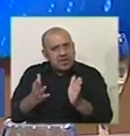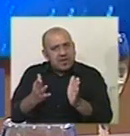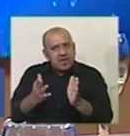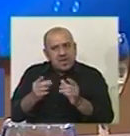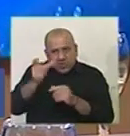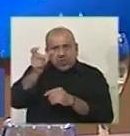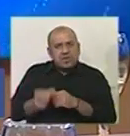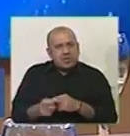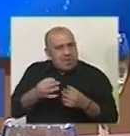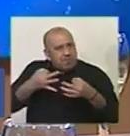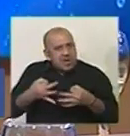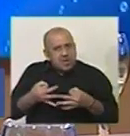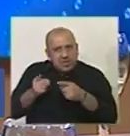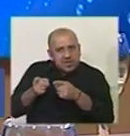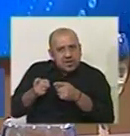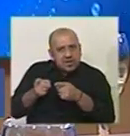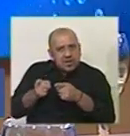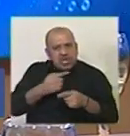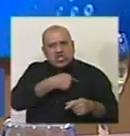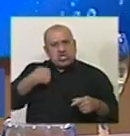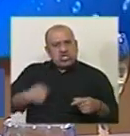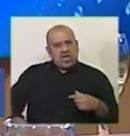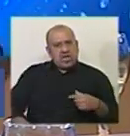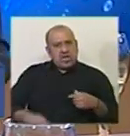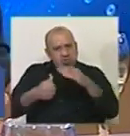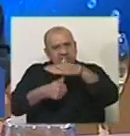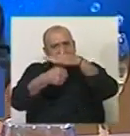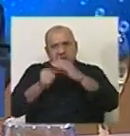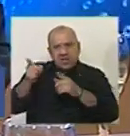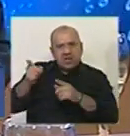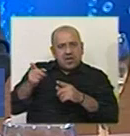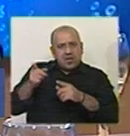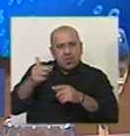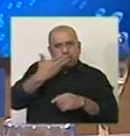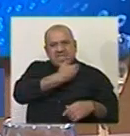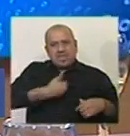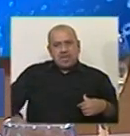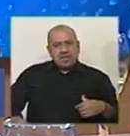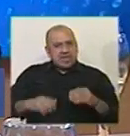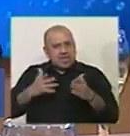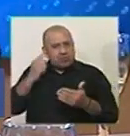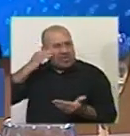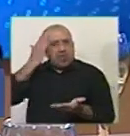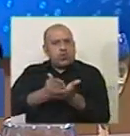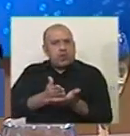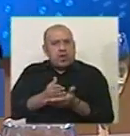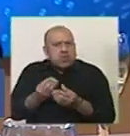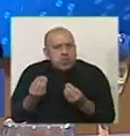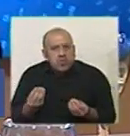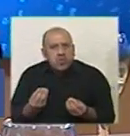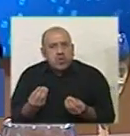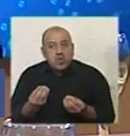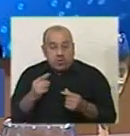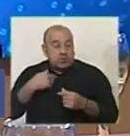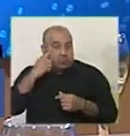militar. ¿El mundo tiene como líder a un personaje así, a un país con esas características? Porque yo creo profundamente, además de lo que